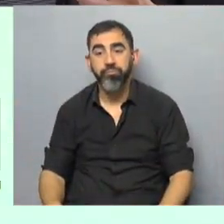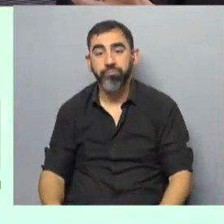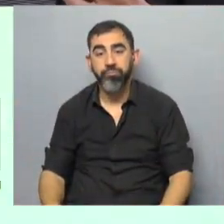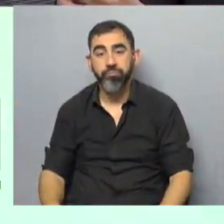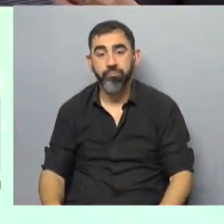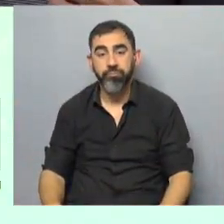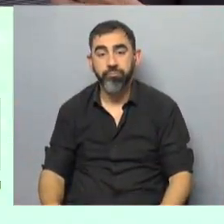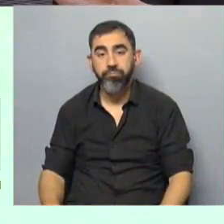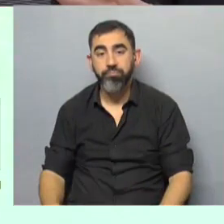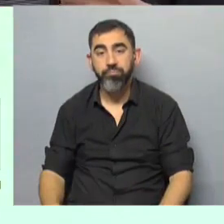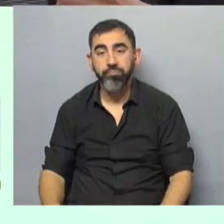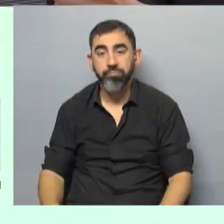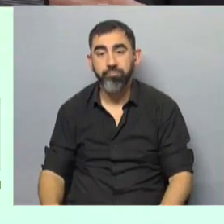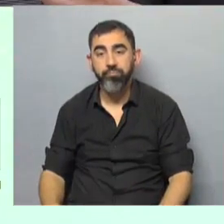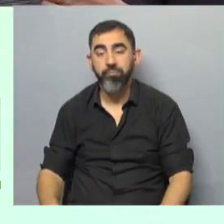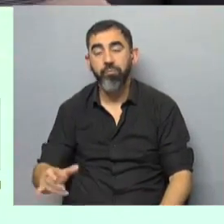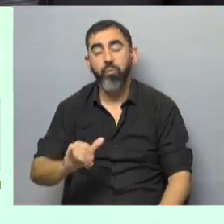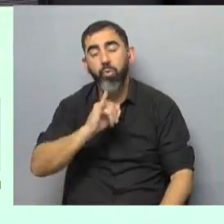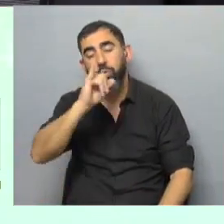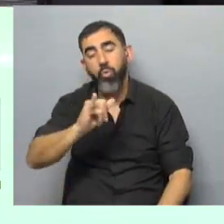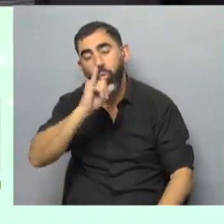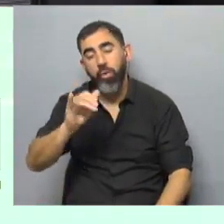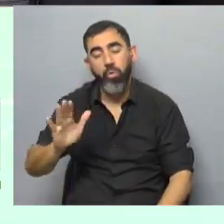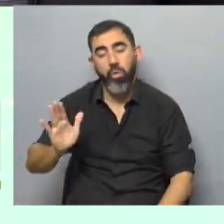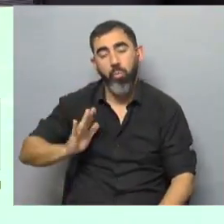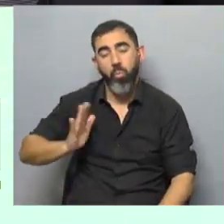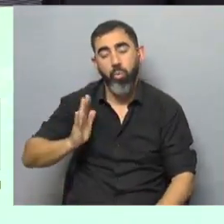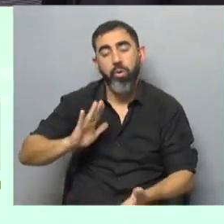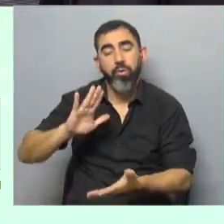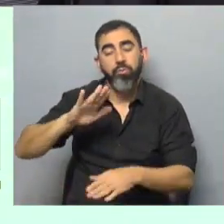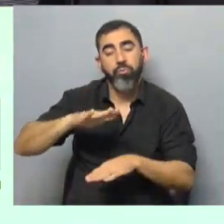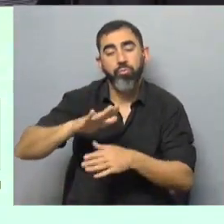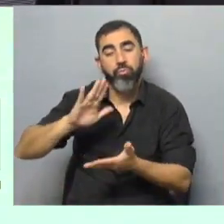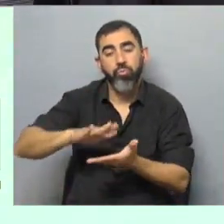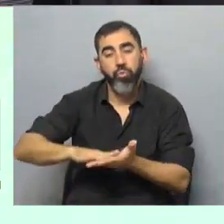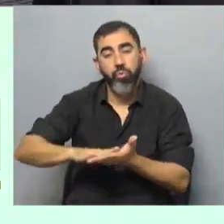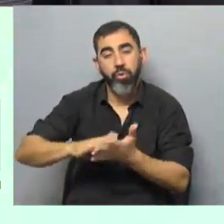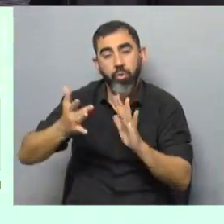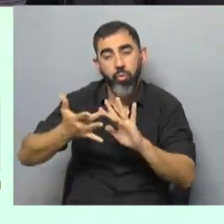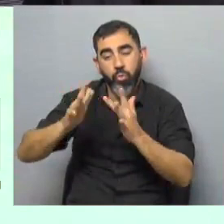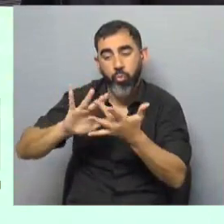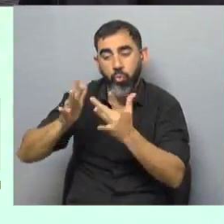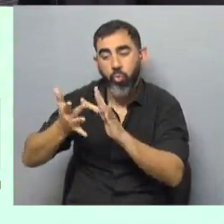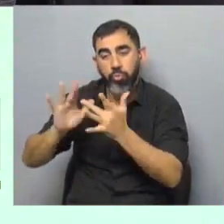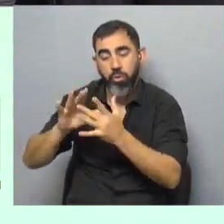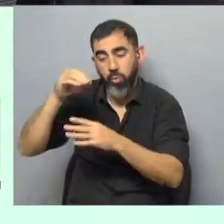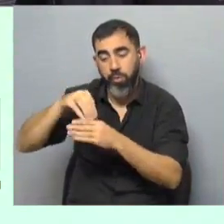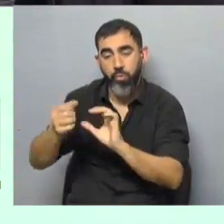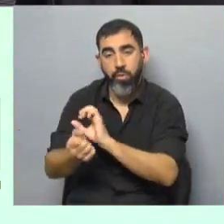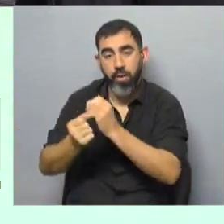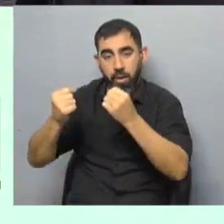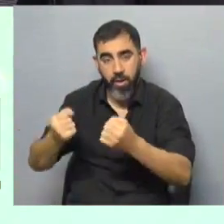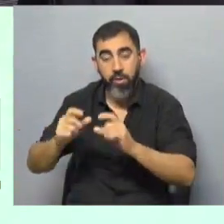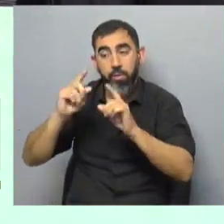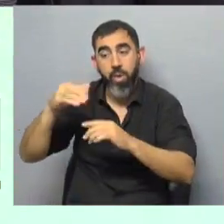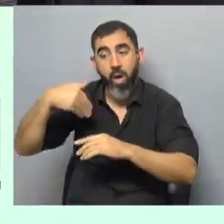mucho de los relatos que ellas hacían sobre los lazos que tenían adentro de la cárcel y también afuera con